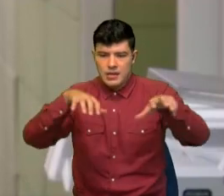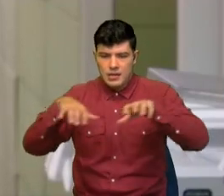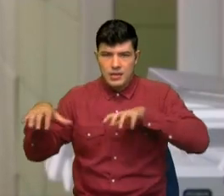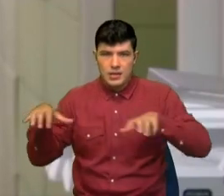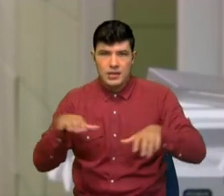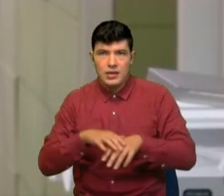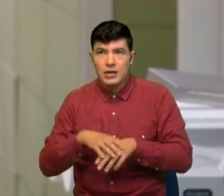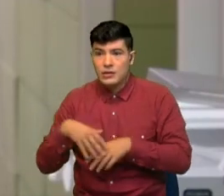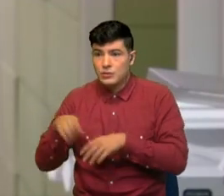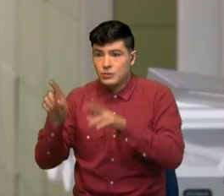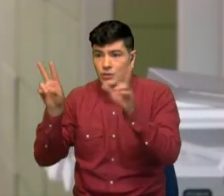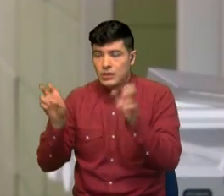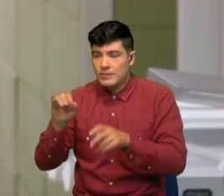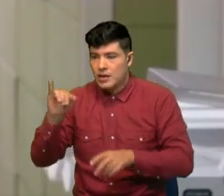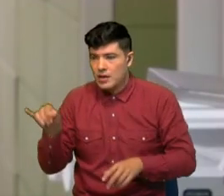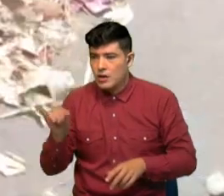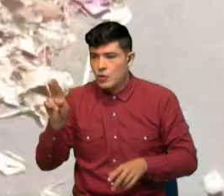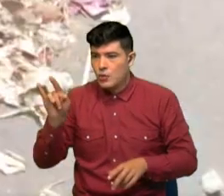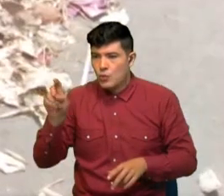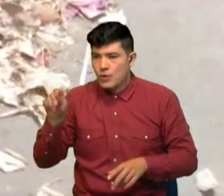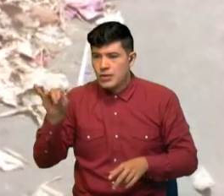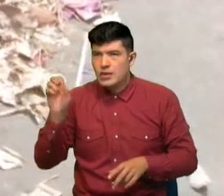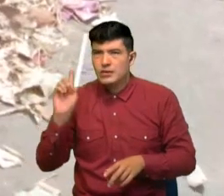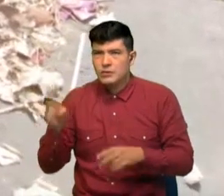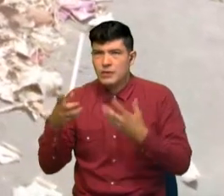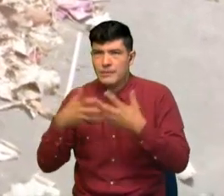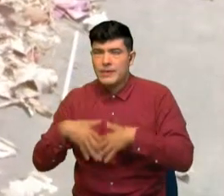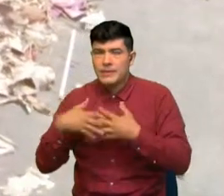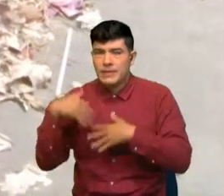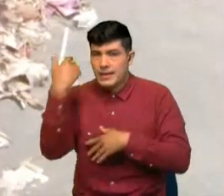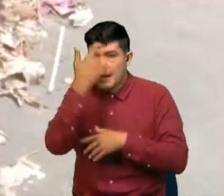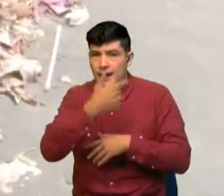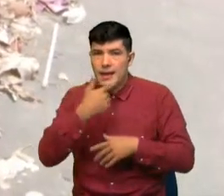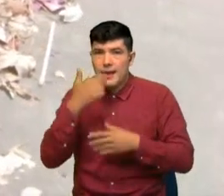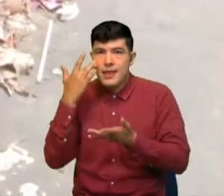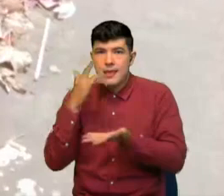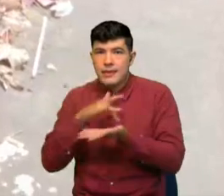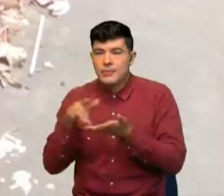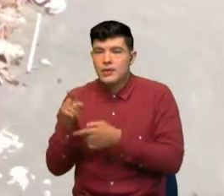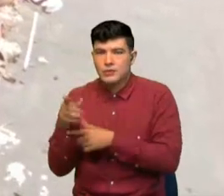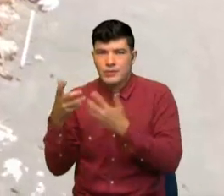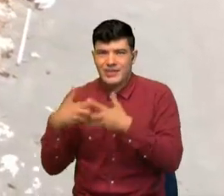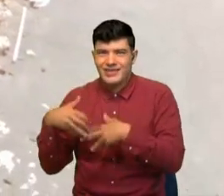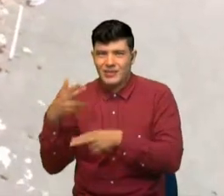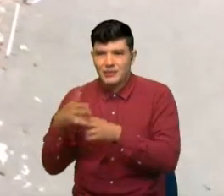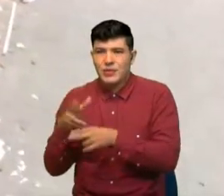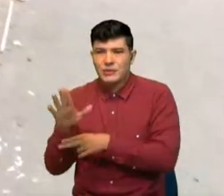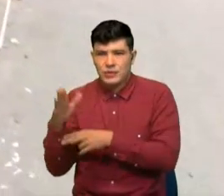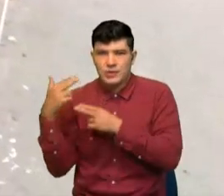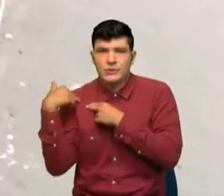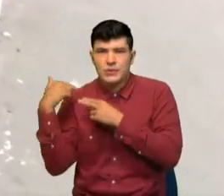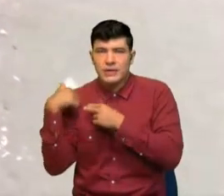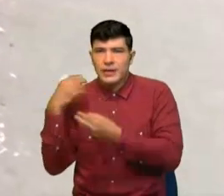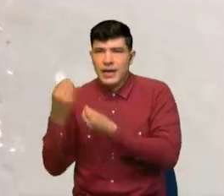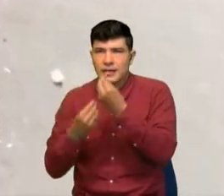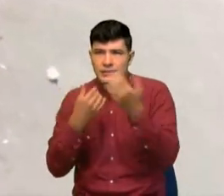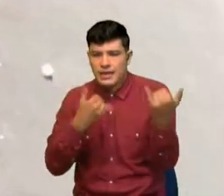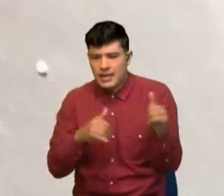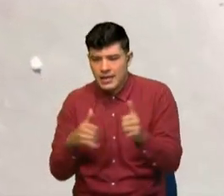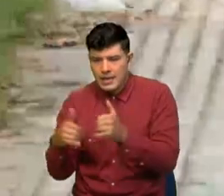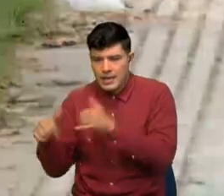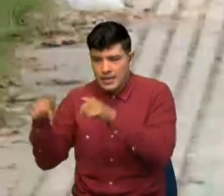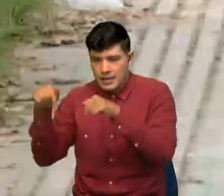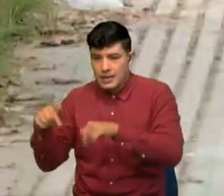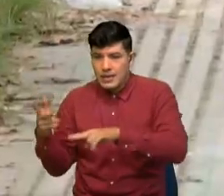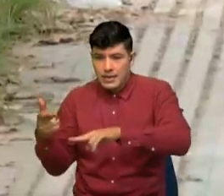de junín le corresponde a la empresa cara limpia quien tiene que realizar lo que tiene que ver con el barrio en -sector referente a las